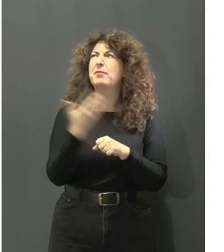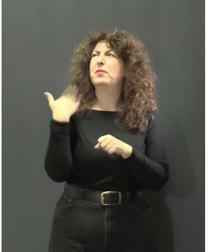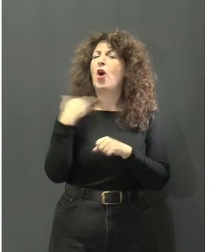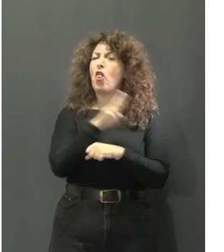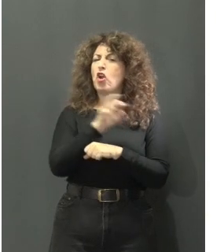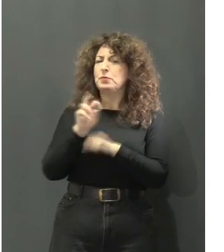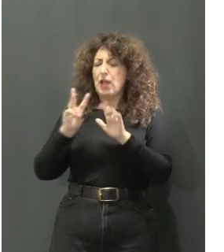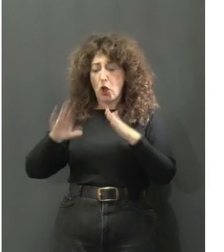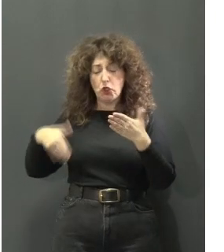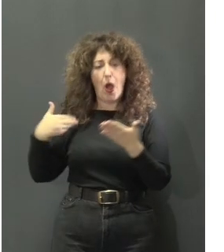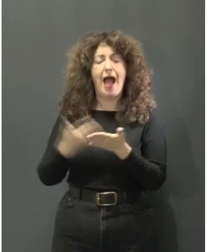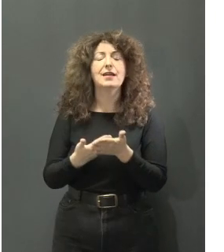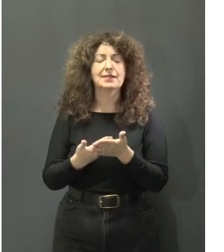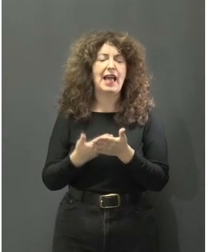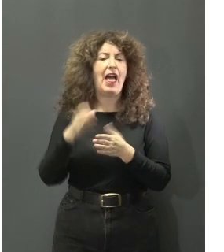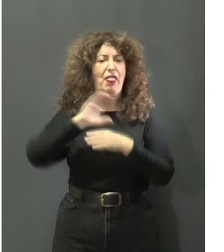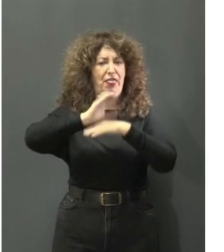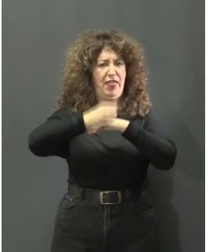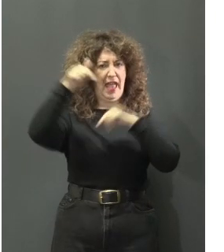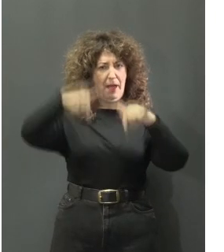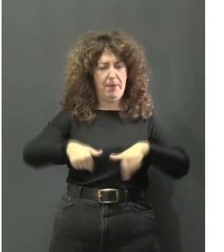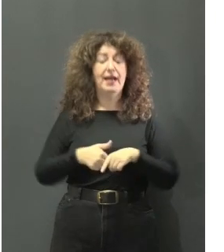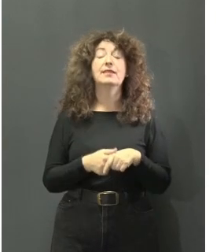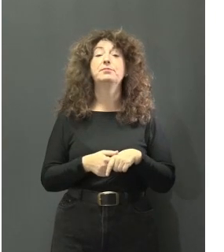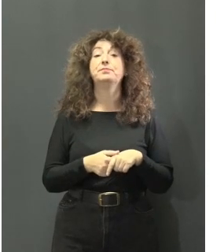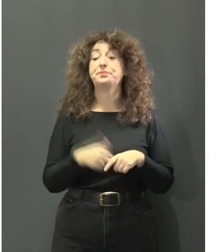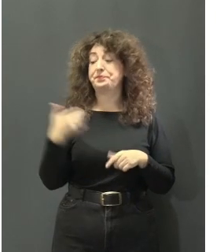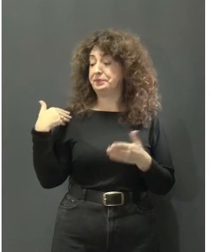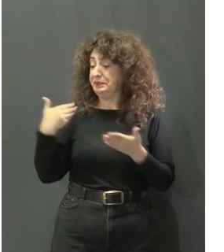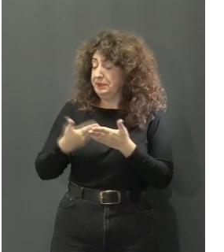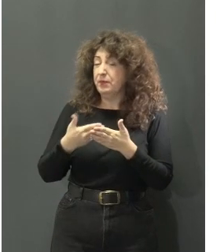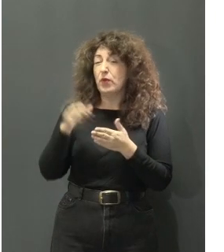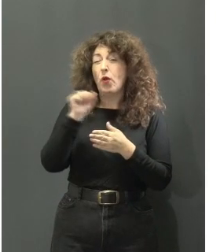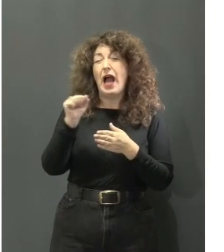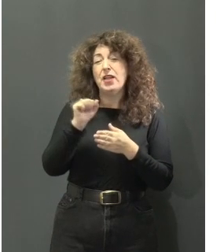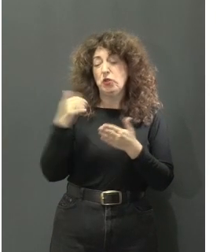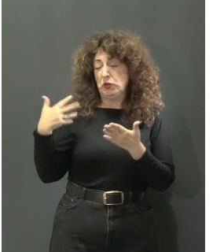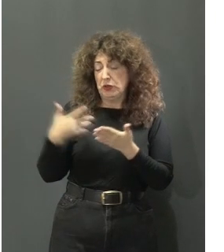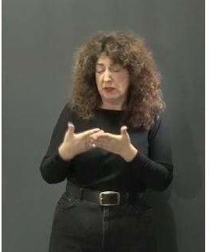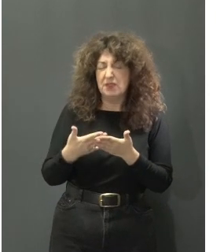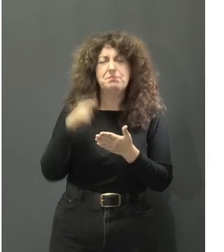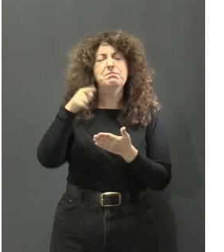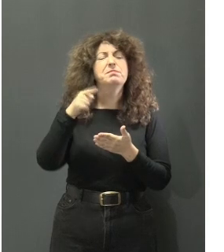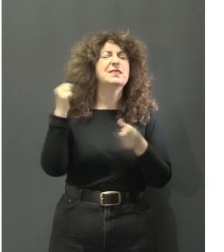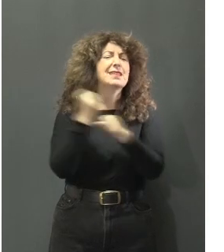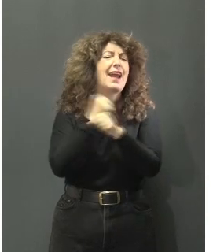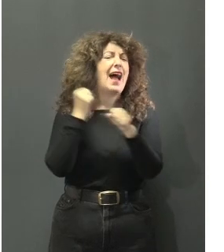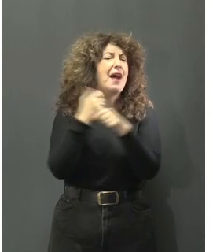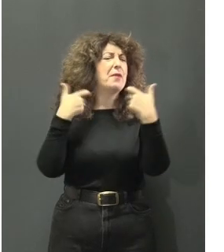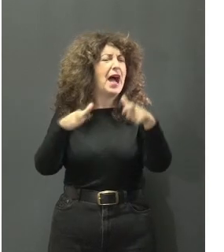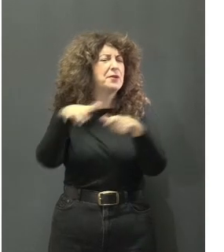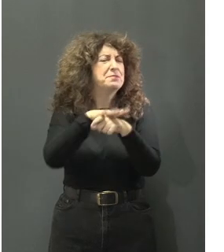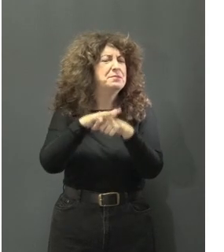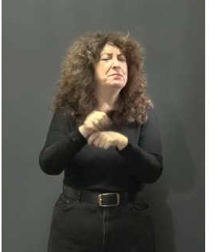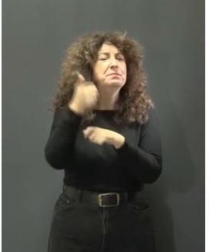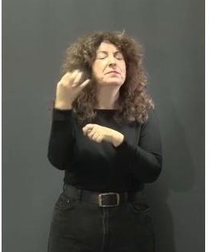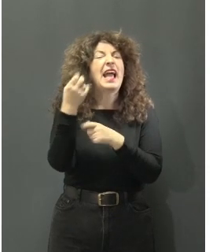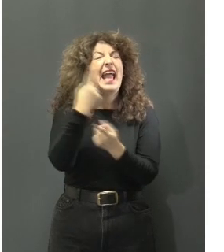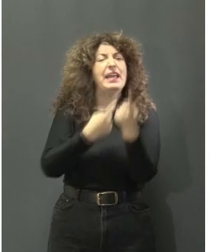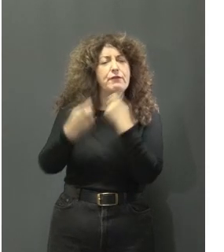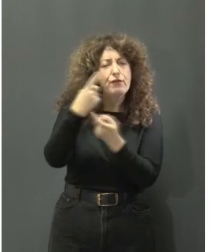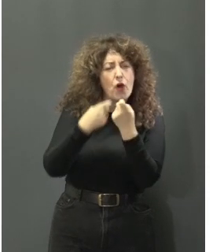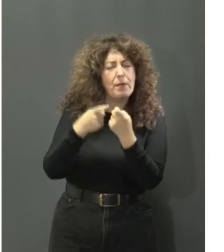en el CEAPAT y durante los últimos años uno de los principales campos de trabajo ha sido la información y